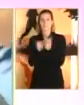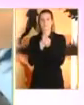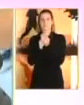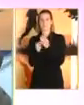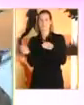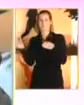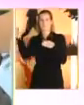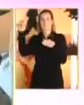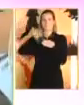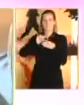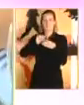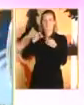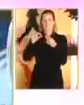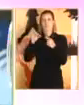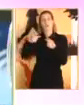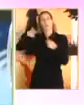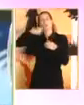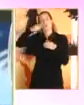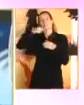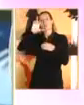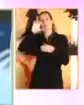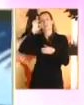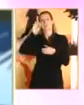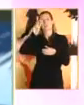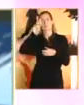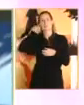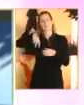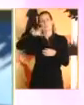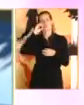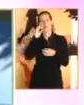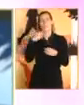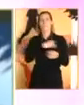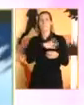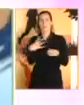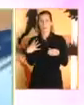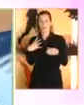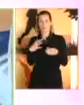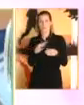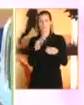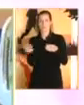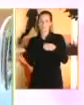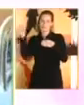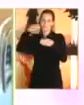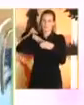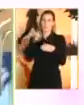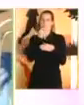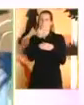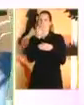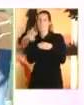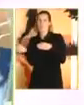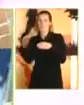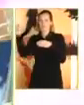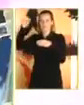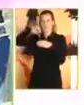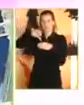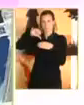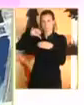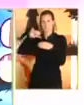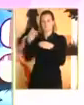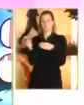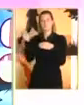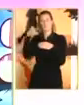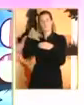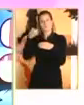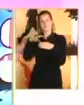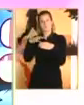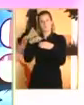blanco y añadimos una cucharadita pequeña de flores de espliego. Bueno, pequeña, más o menos. Es decir, que la valeriana iría en